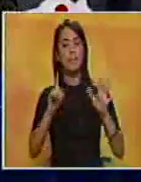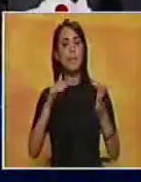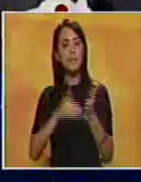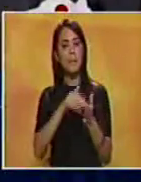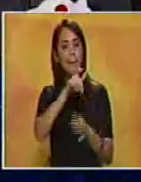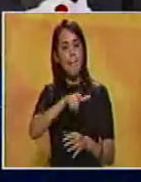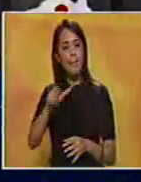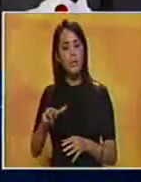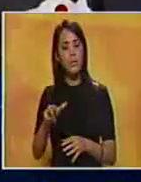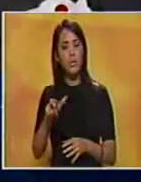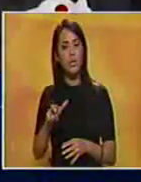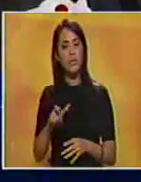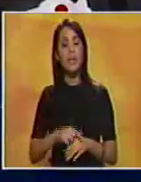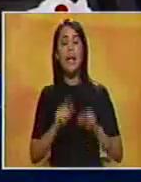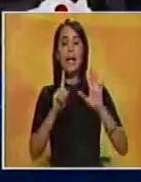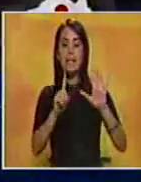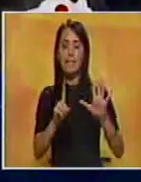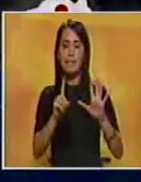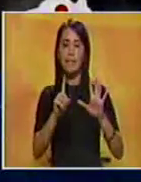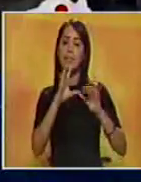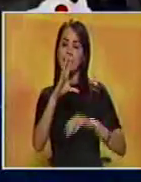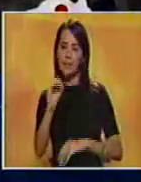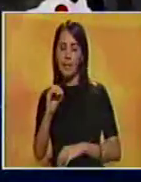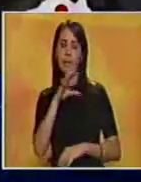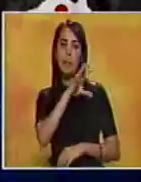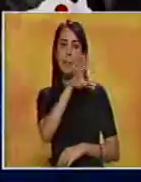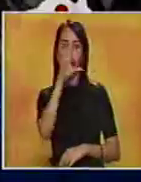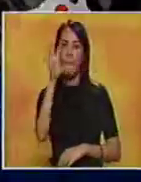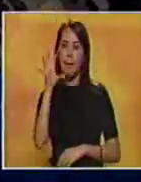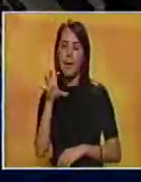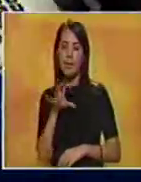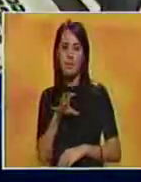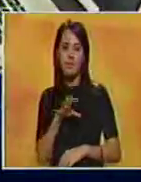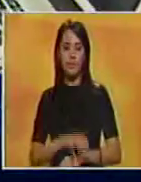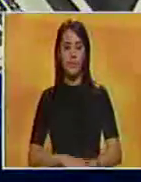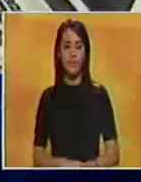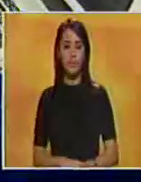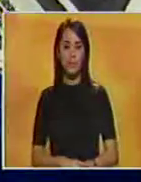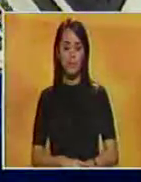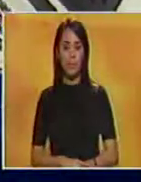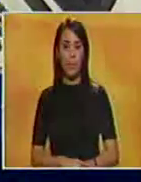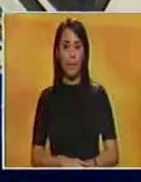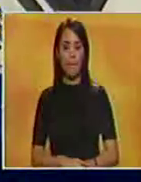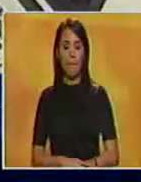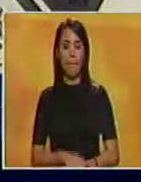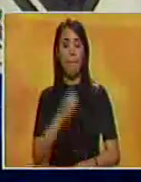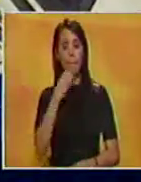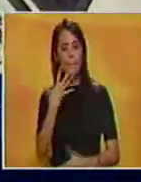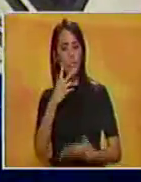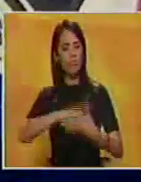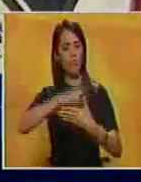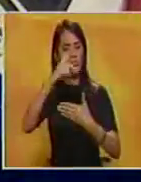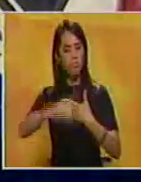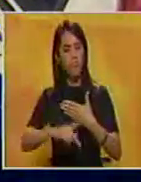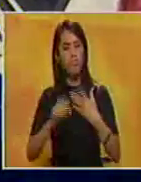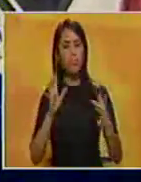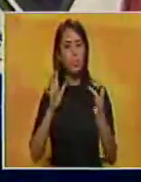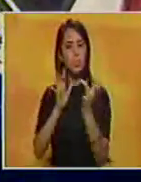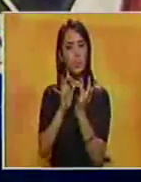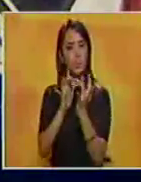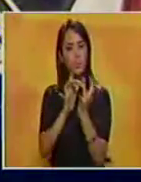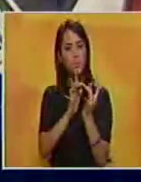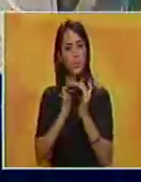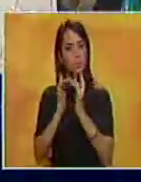personas, ubicados en 60 países en todos los continentes, con espacios y programas que conectan de